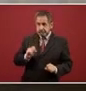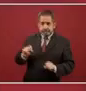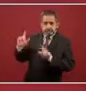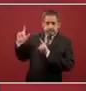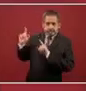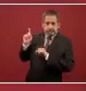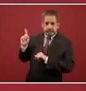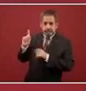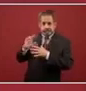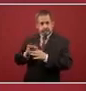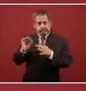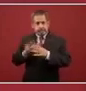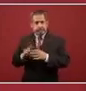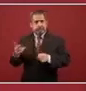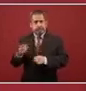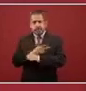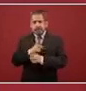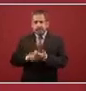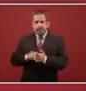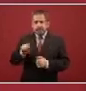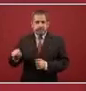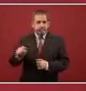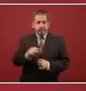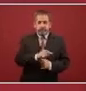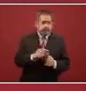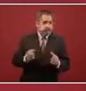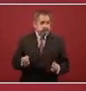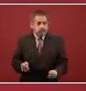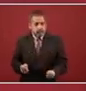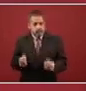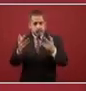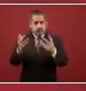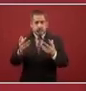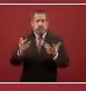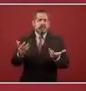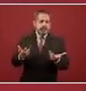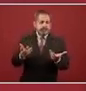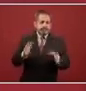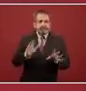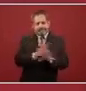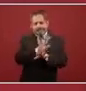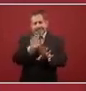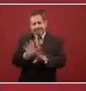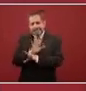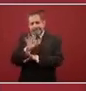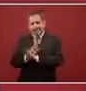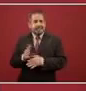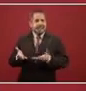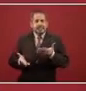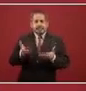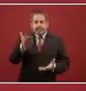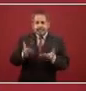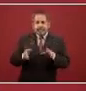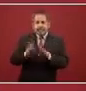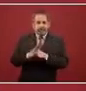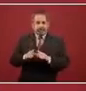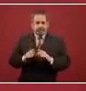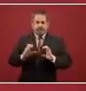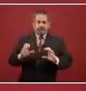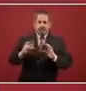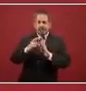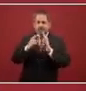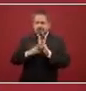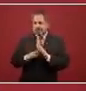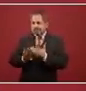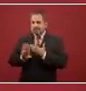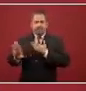donde hablábamos de los escenarios. La cantidad de casos cambia de acuerdo a las medidas de mitigación. La